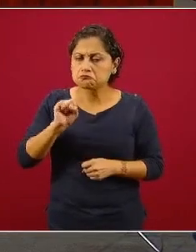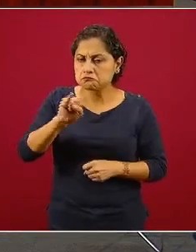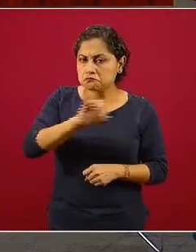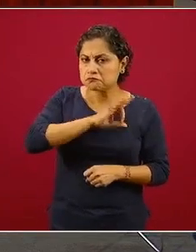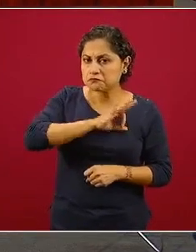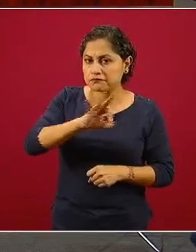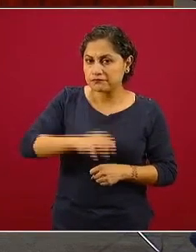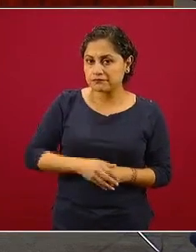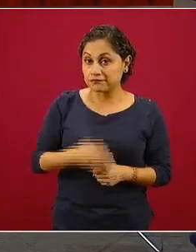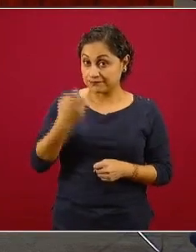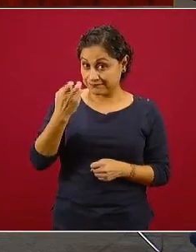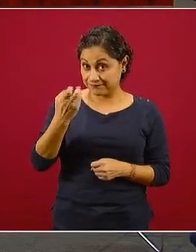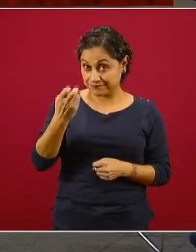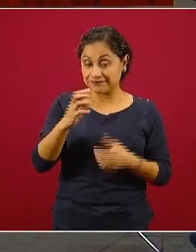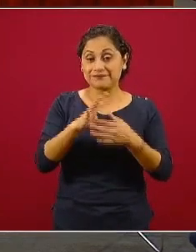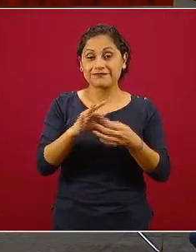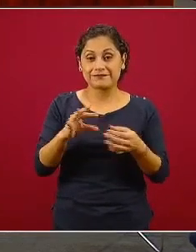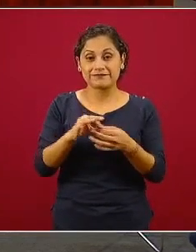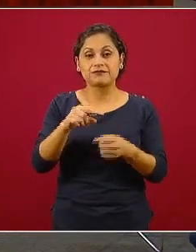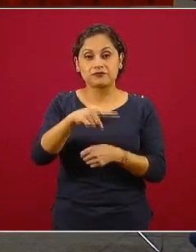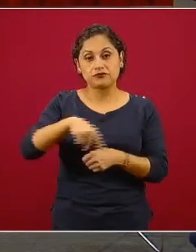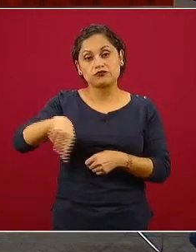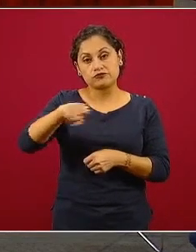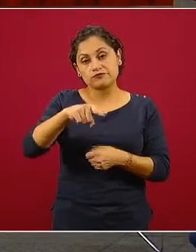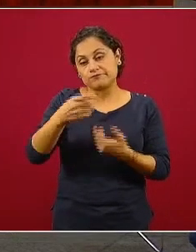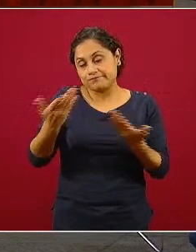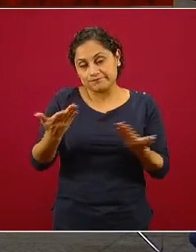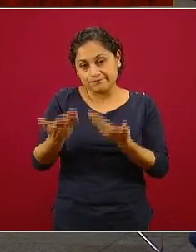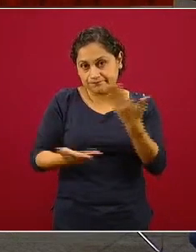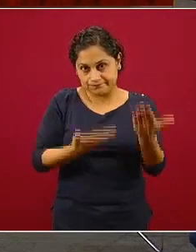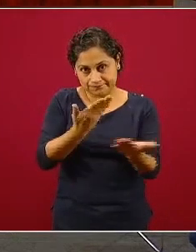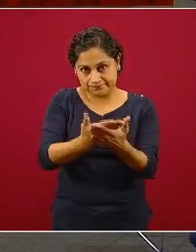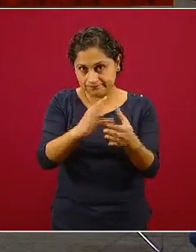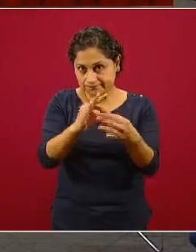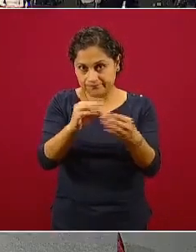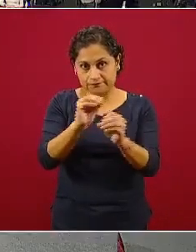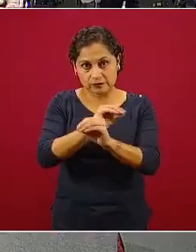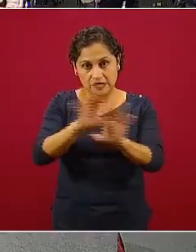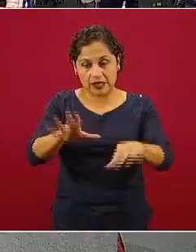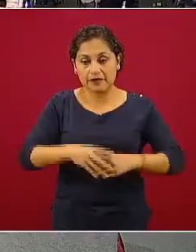otra parte de la explicación que ustedes se merecían. Por favor.